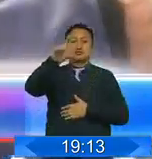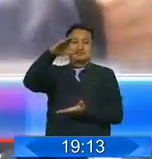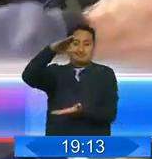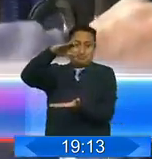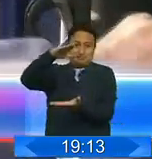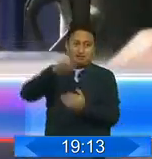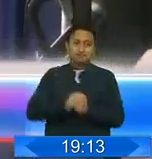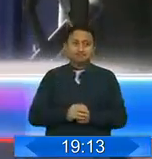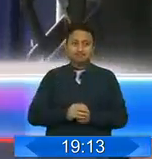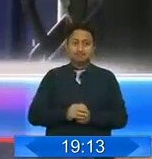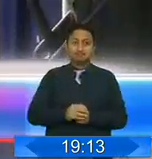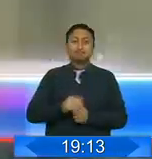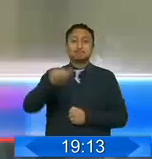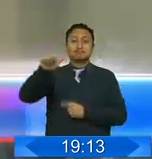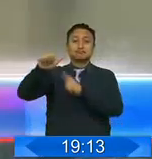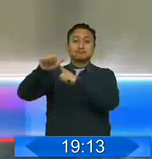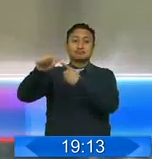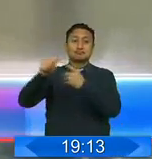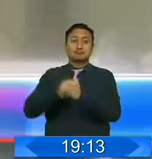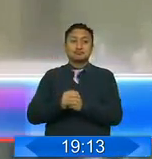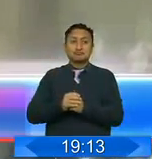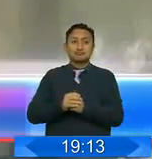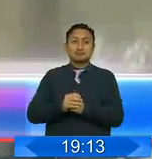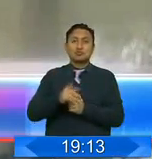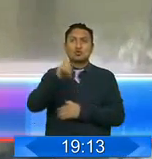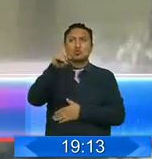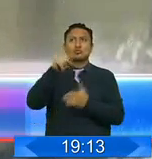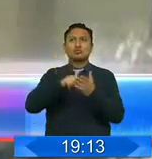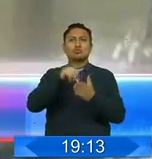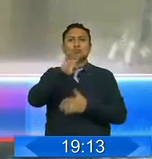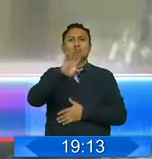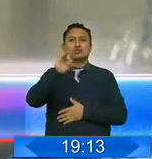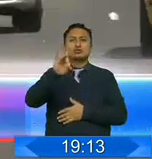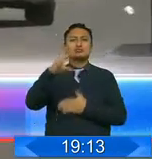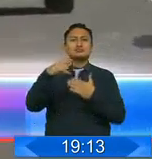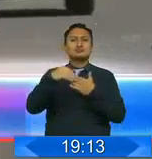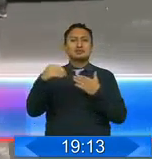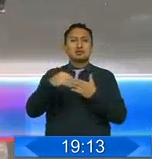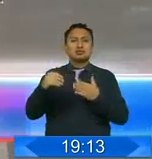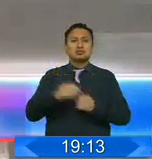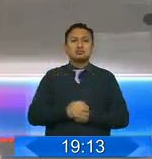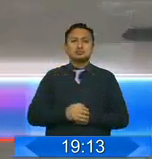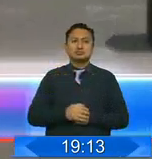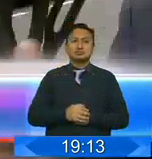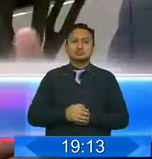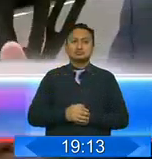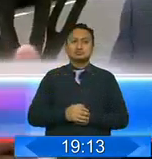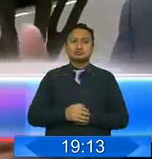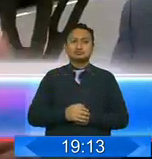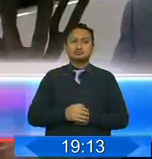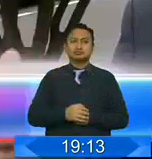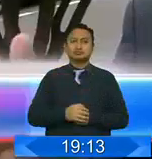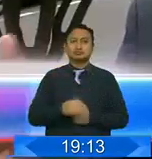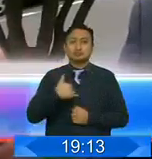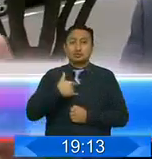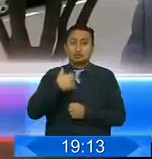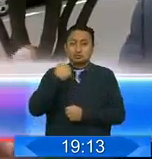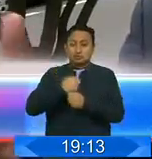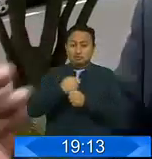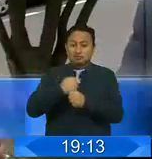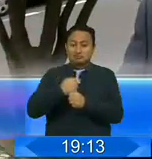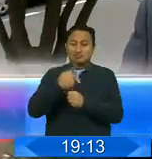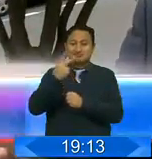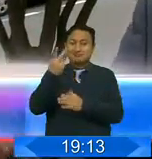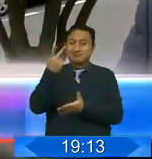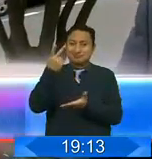beneficiarios de la categoría A les quedará el valor de la gasolina a $1.48 hasta 9 galones por día. Si trabajamos en doble jornada